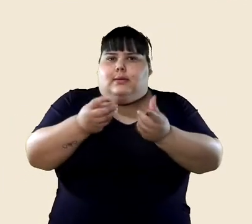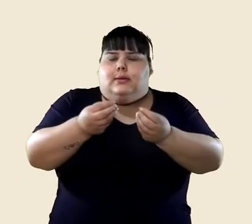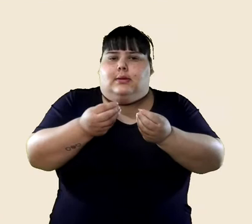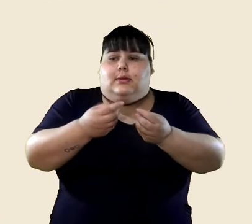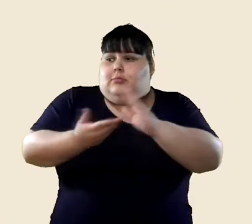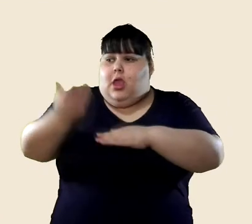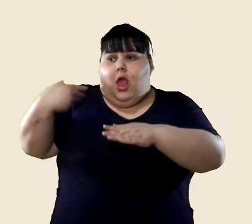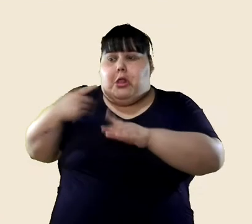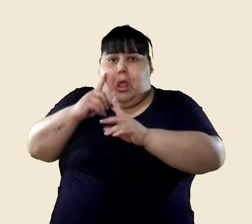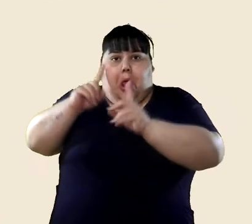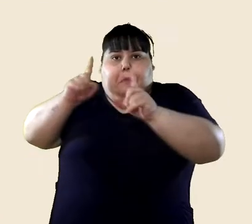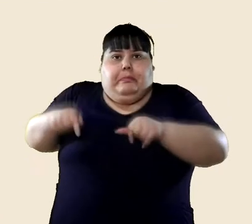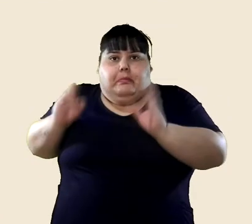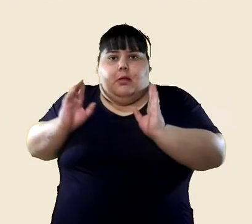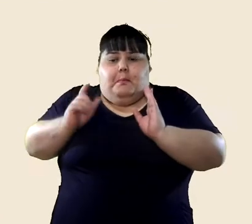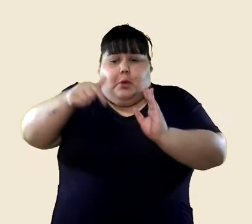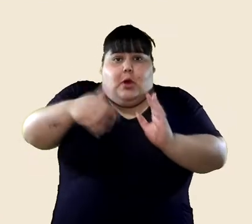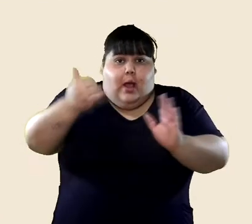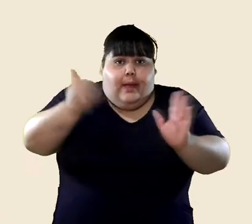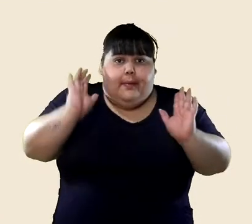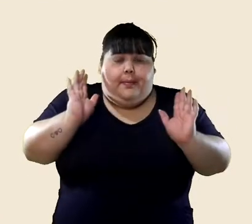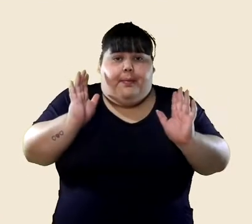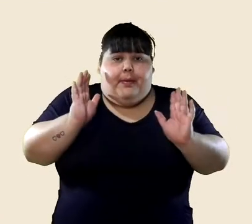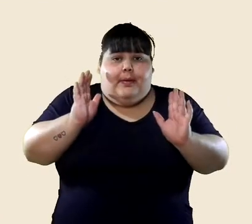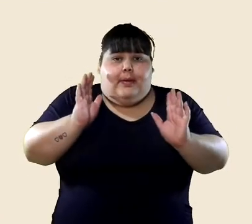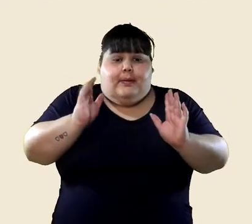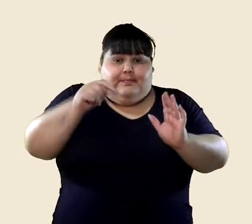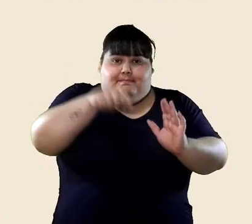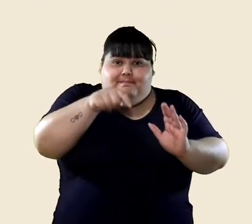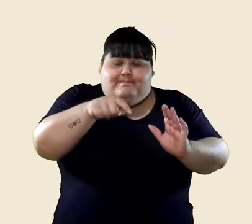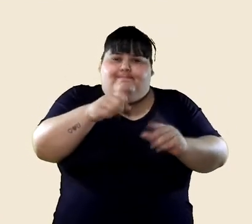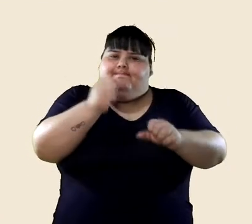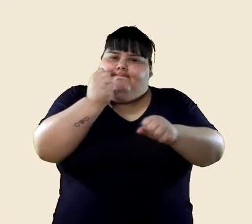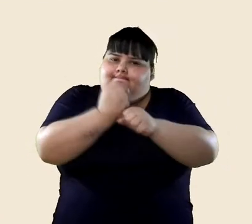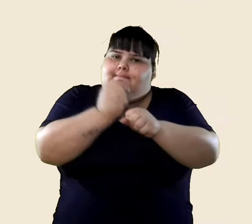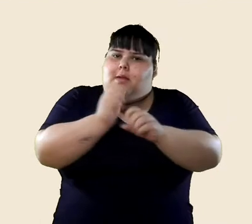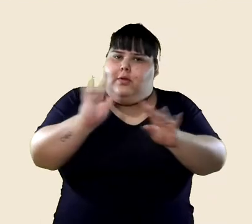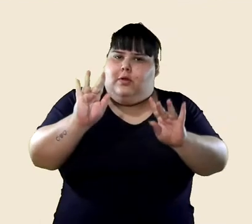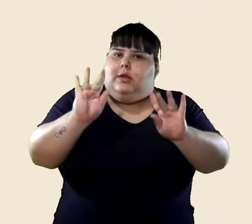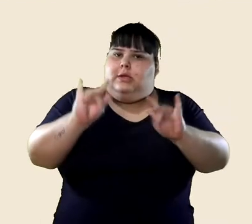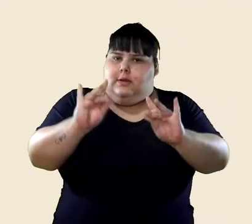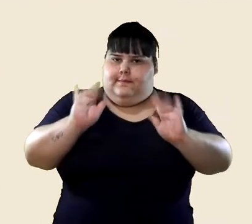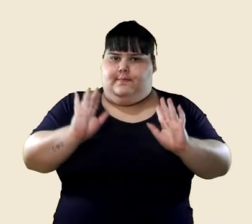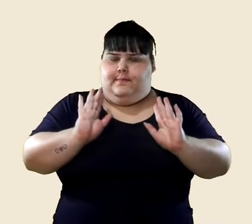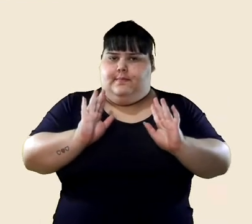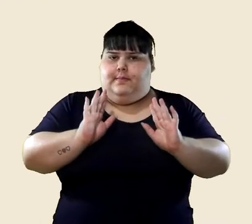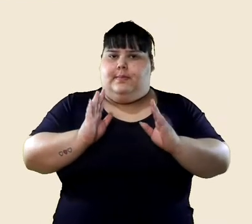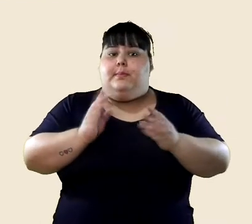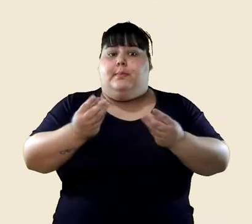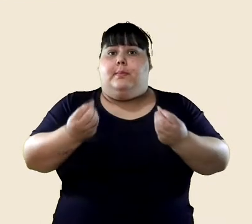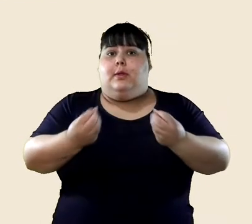o no entendíamos o no teníamos? Pero me parece que es una tarea muy difícil, porque